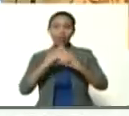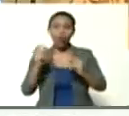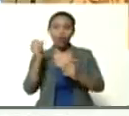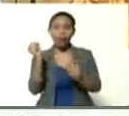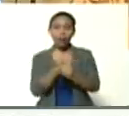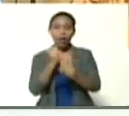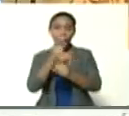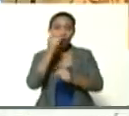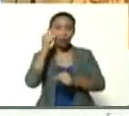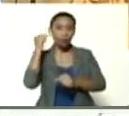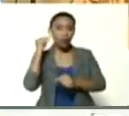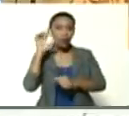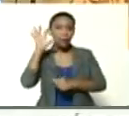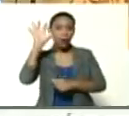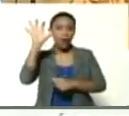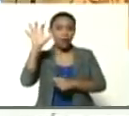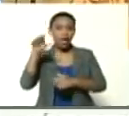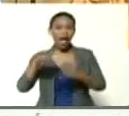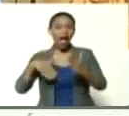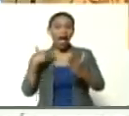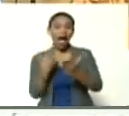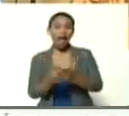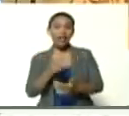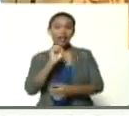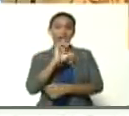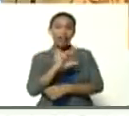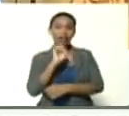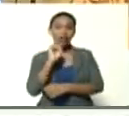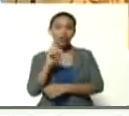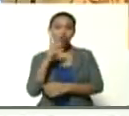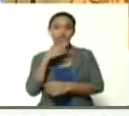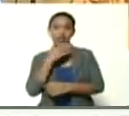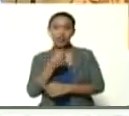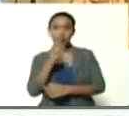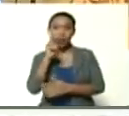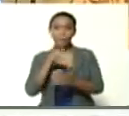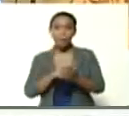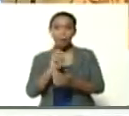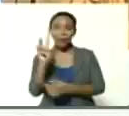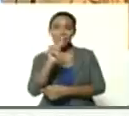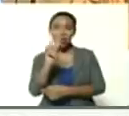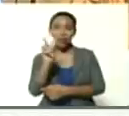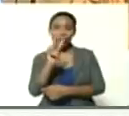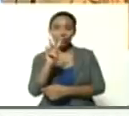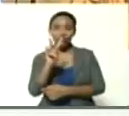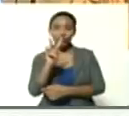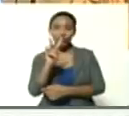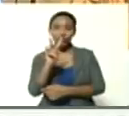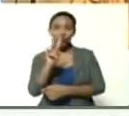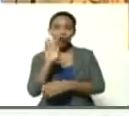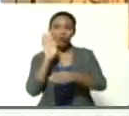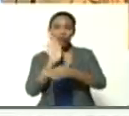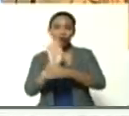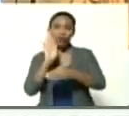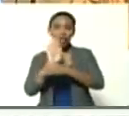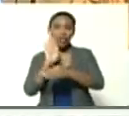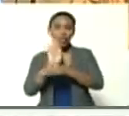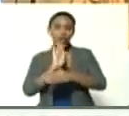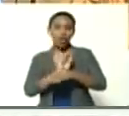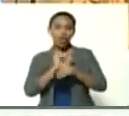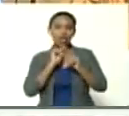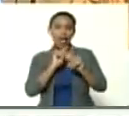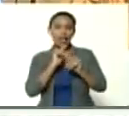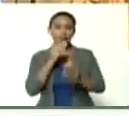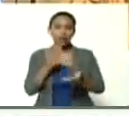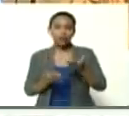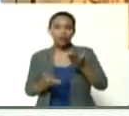y trabajadoras del país hasta el 31 de diciembre del 2022. Protección de